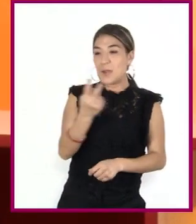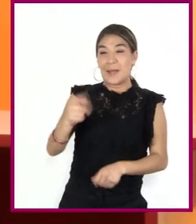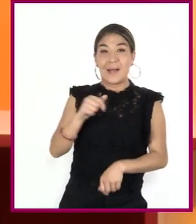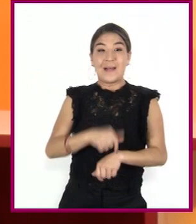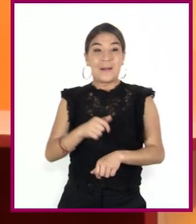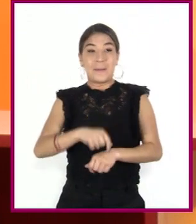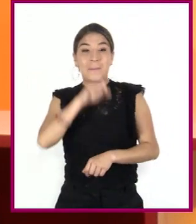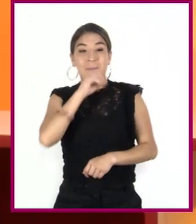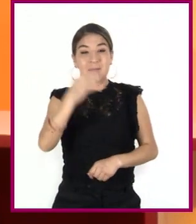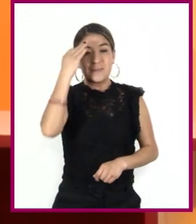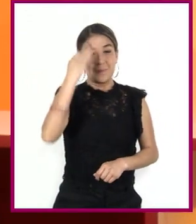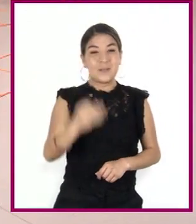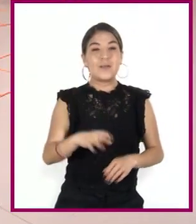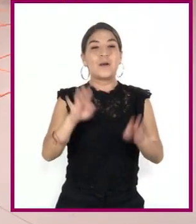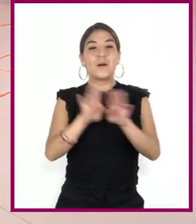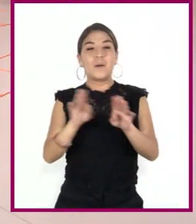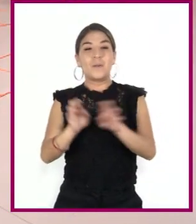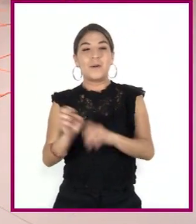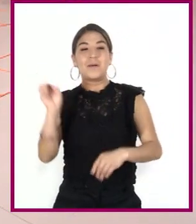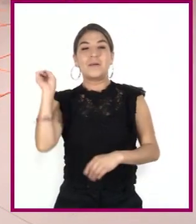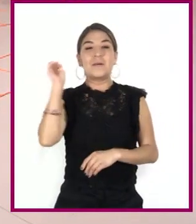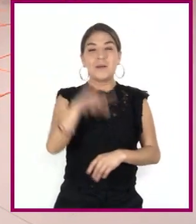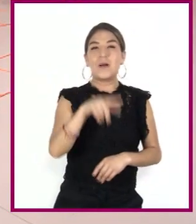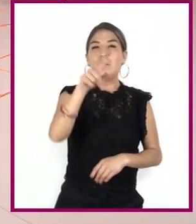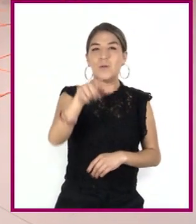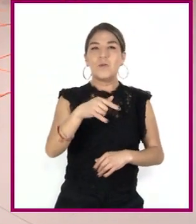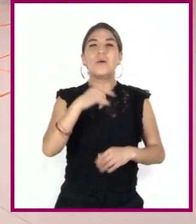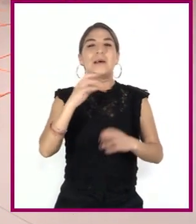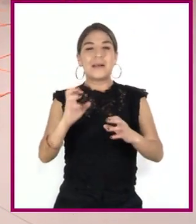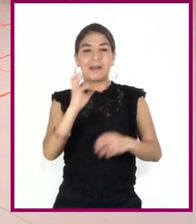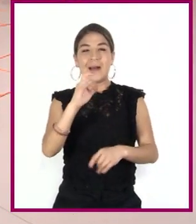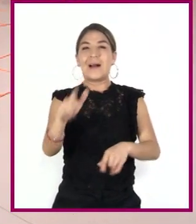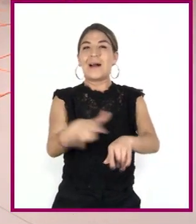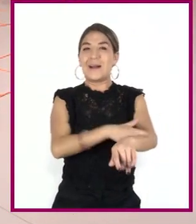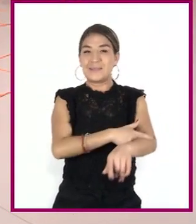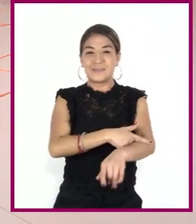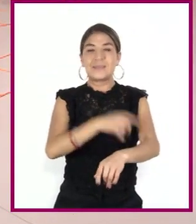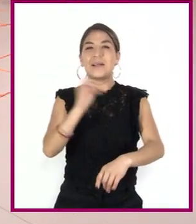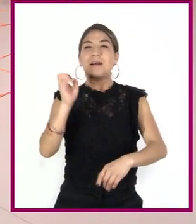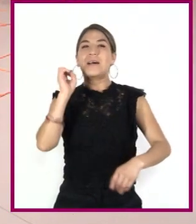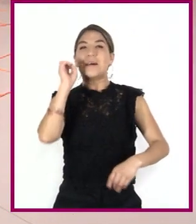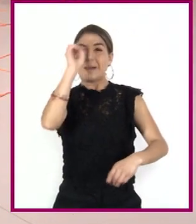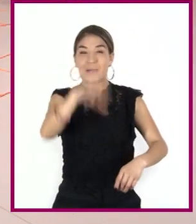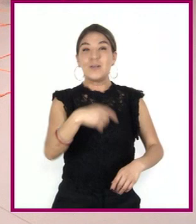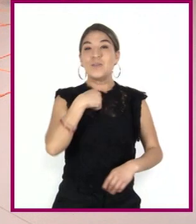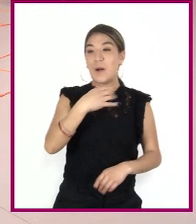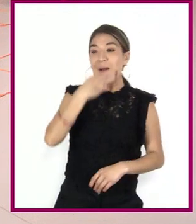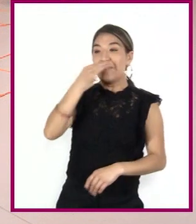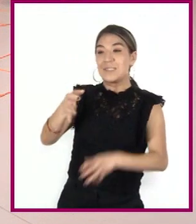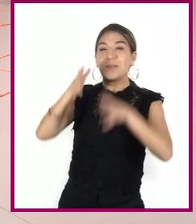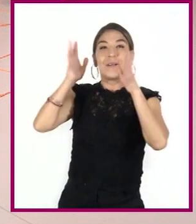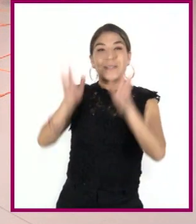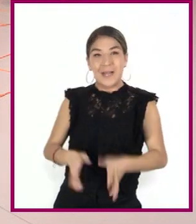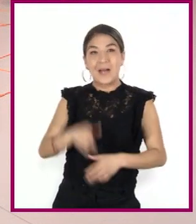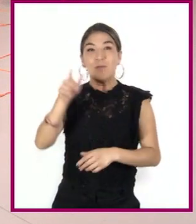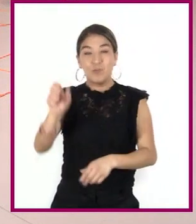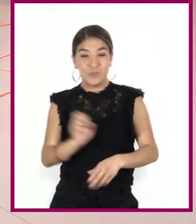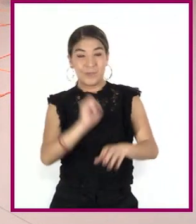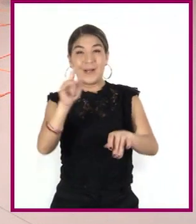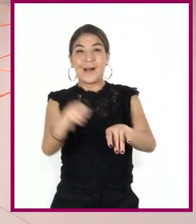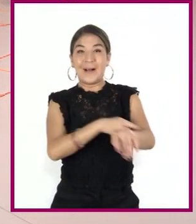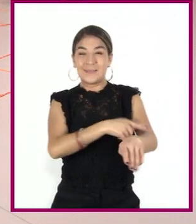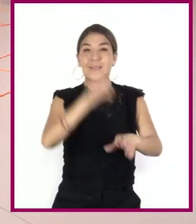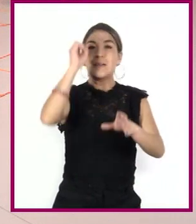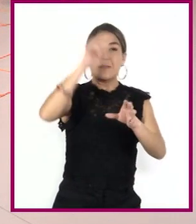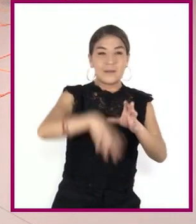mismo tiempo van a lanzar sus calcetines cuando yo les dé la señal y una vez que lanzaron los